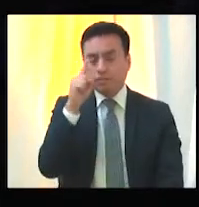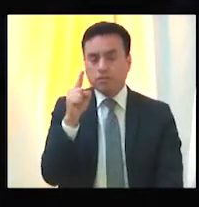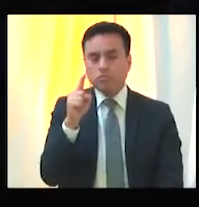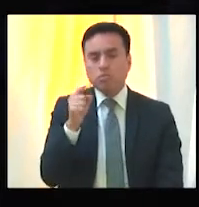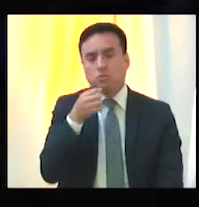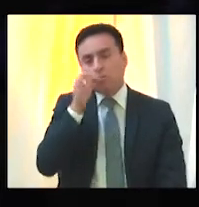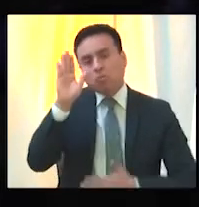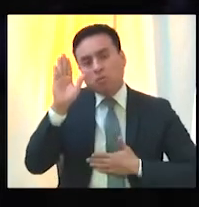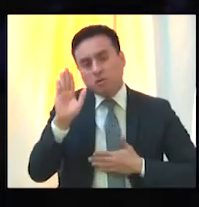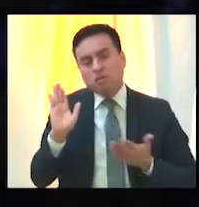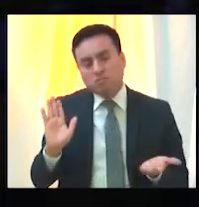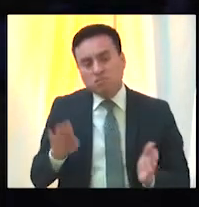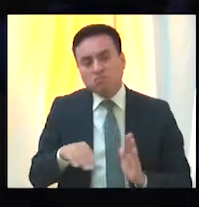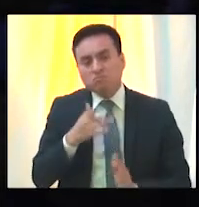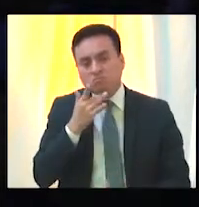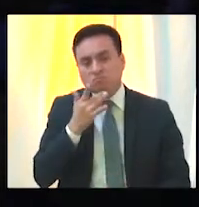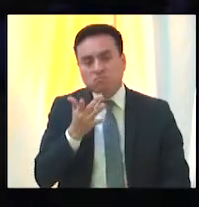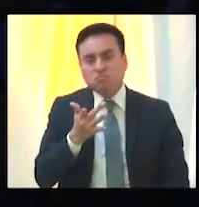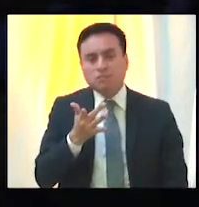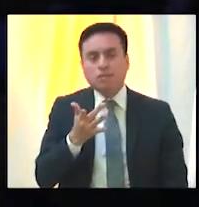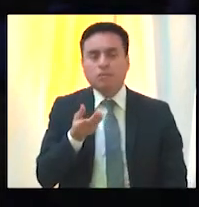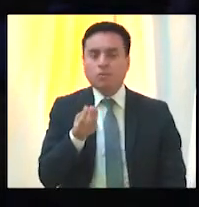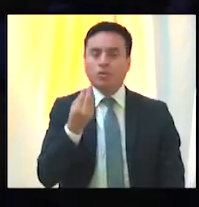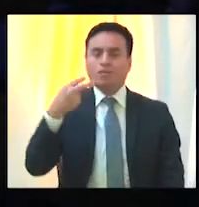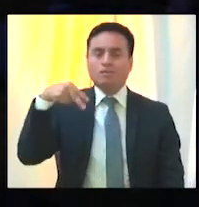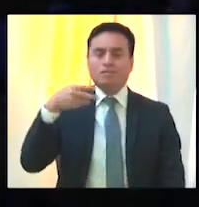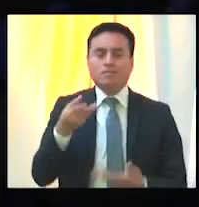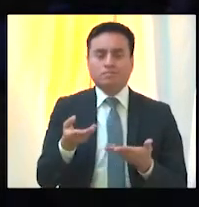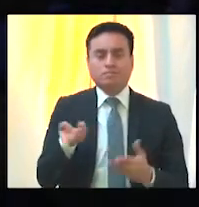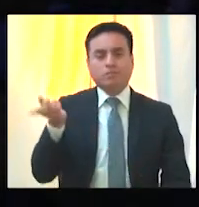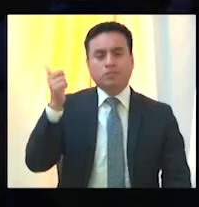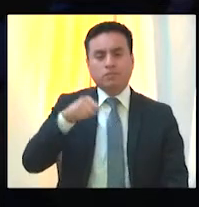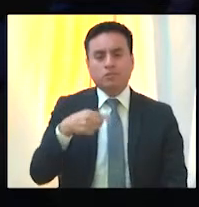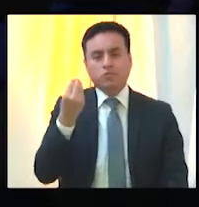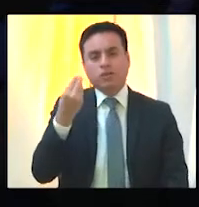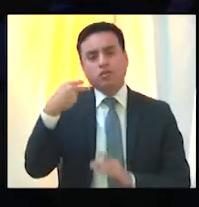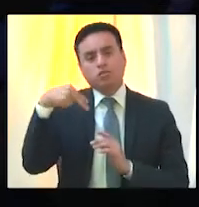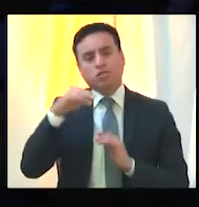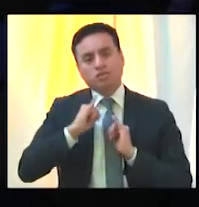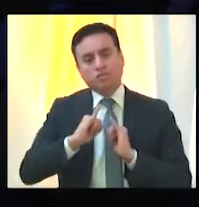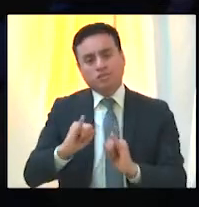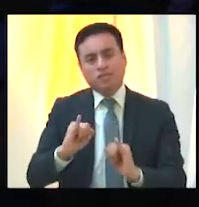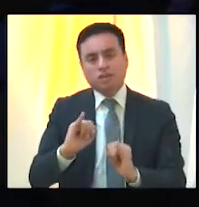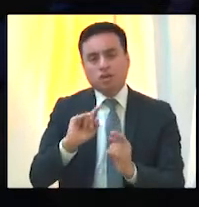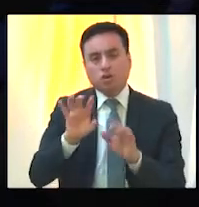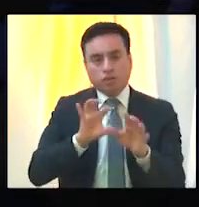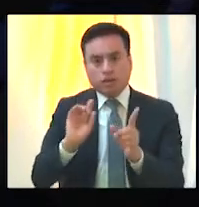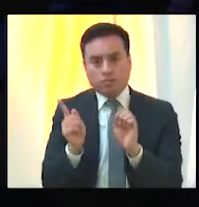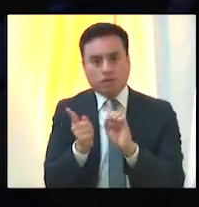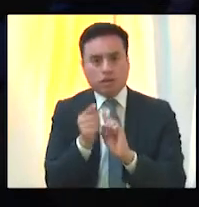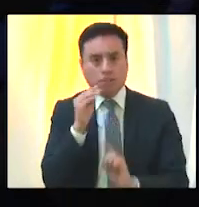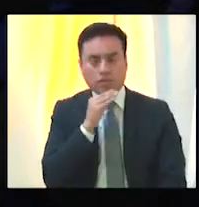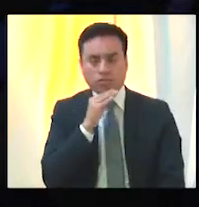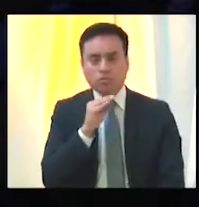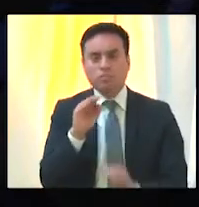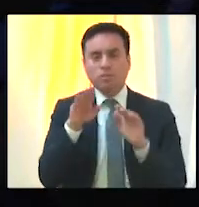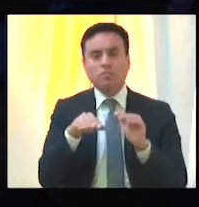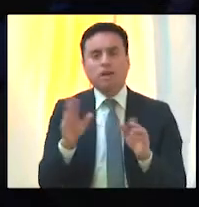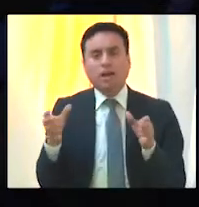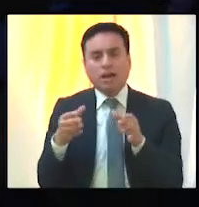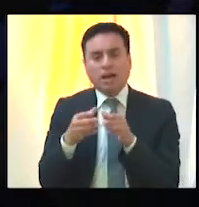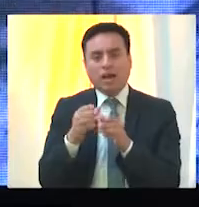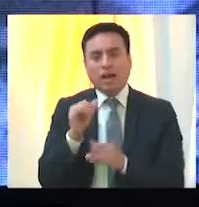es una promesa. Ahora, la buena noticia, volviendo a la buena noticia, es que las cosas cambian rápidamente. La misma agencia